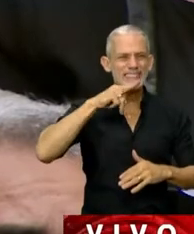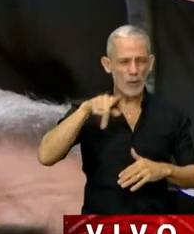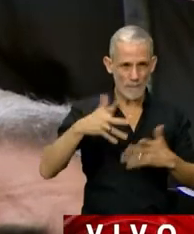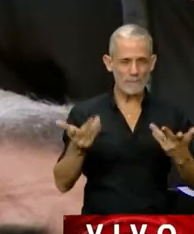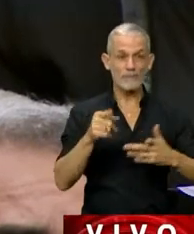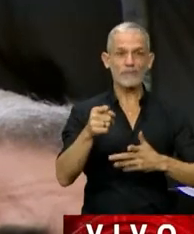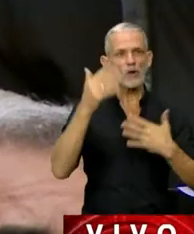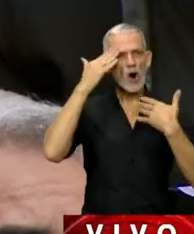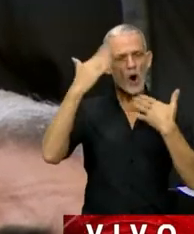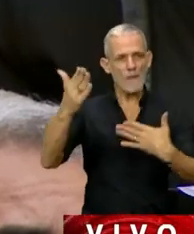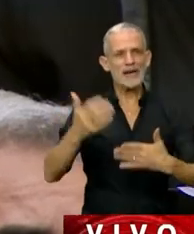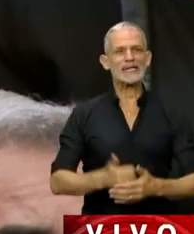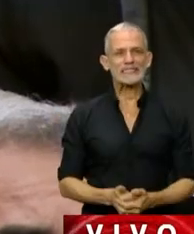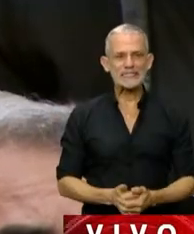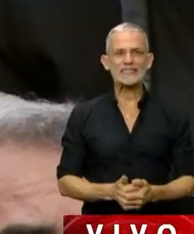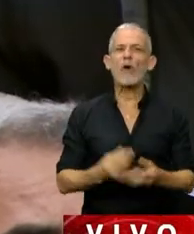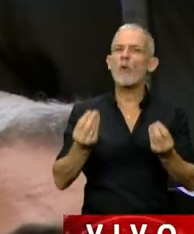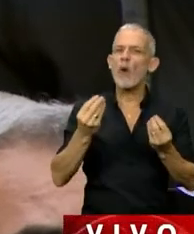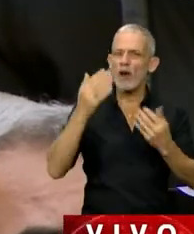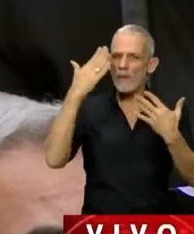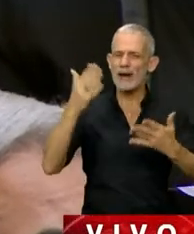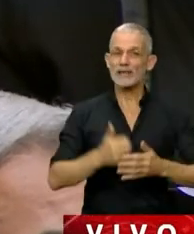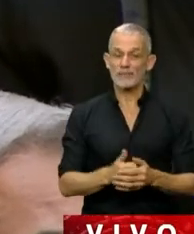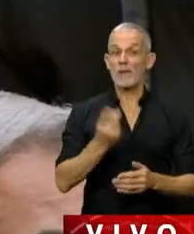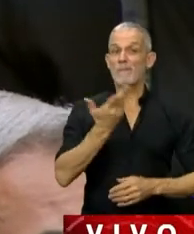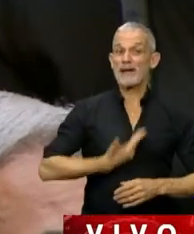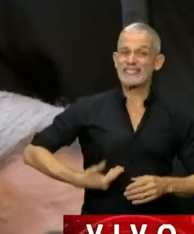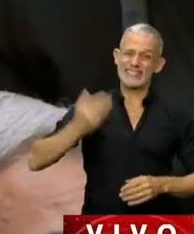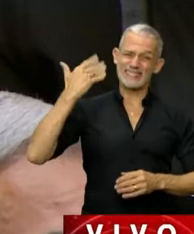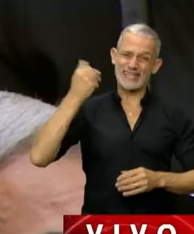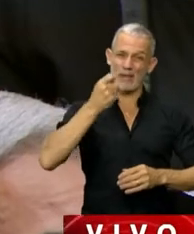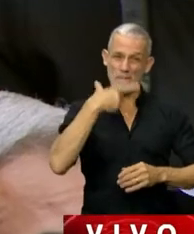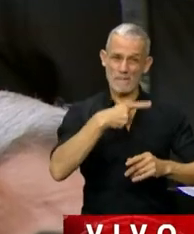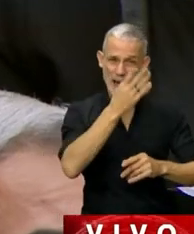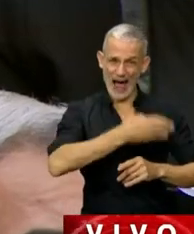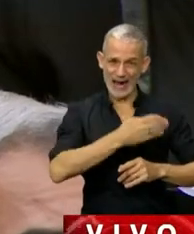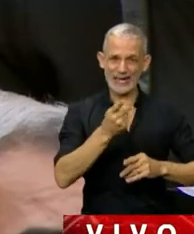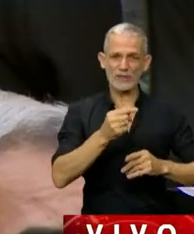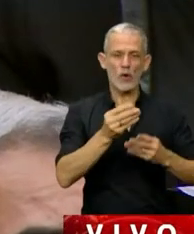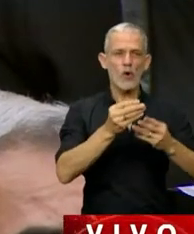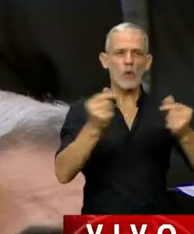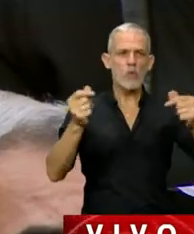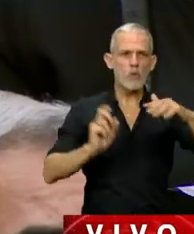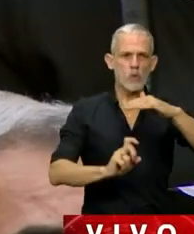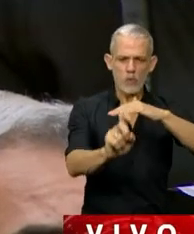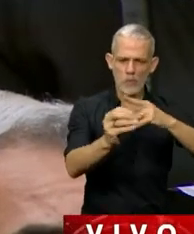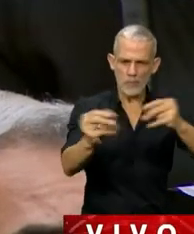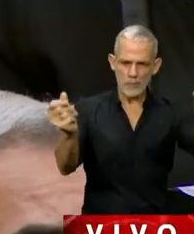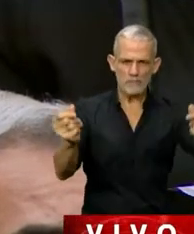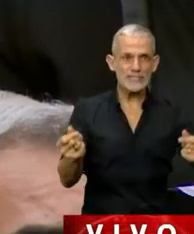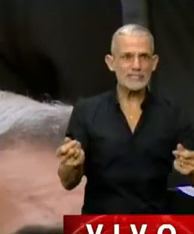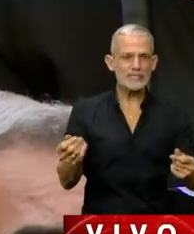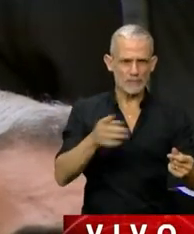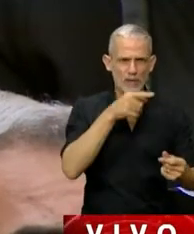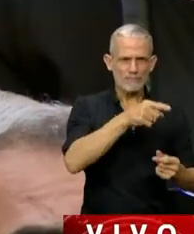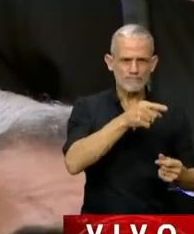que merecido homenaje hubiera sido que el entonces presidente Mauricio Macri, cuando desapareció el Ara San Juan, se